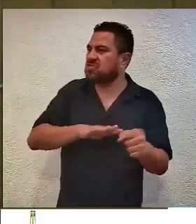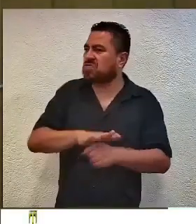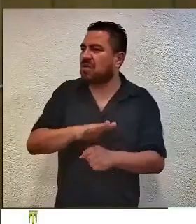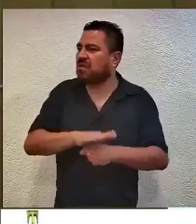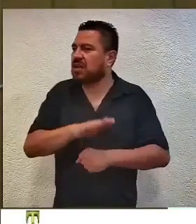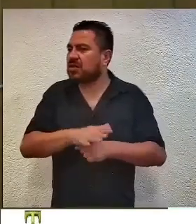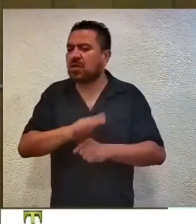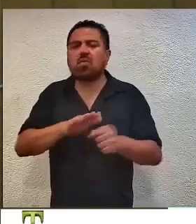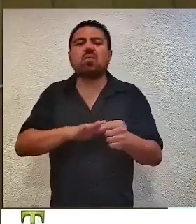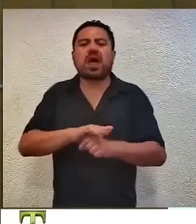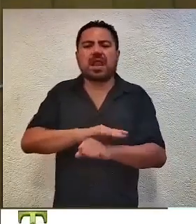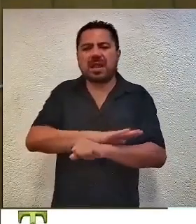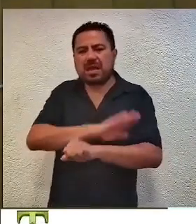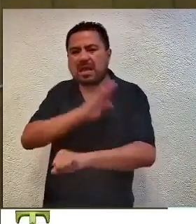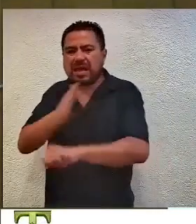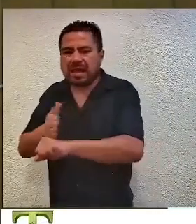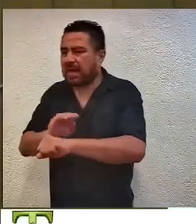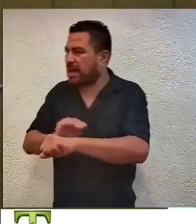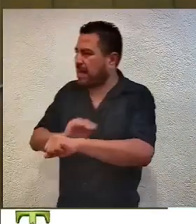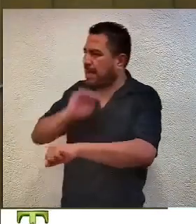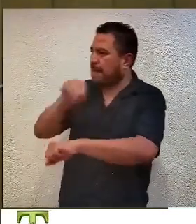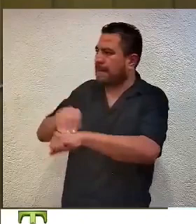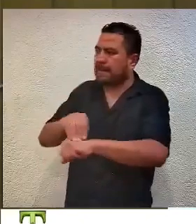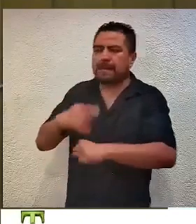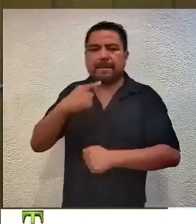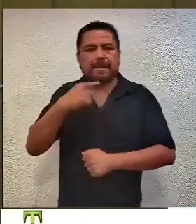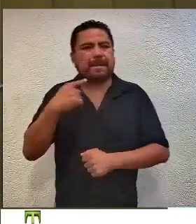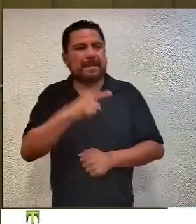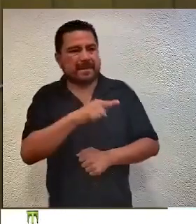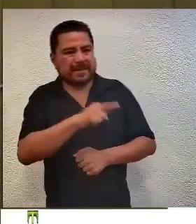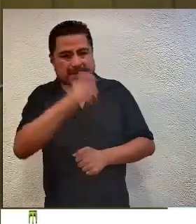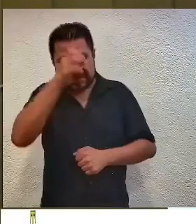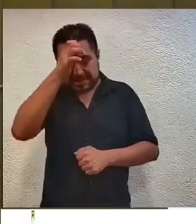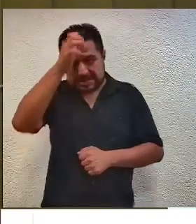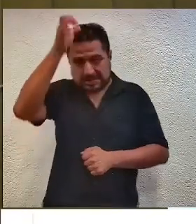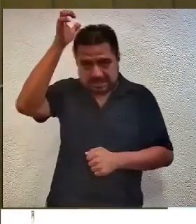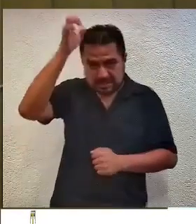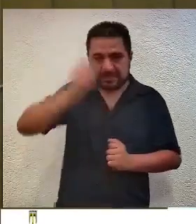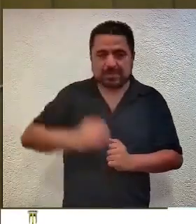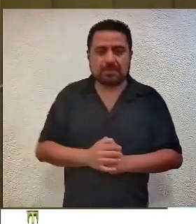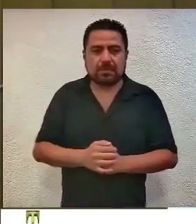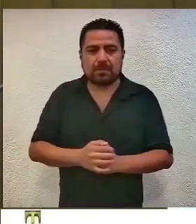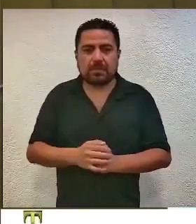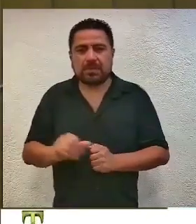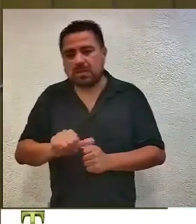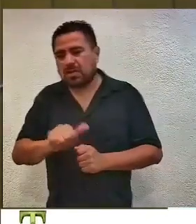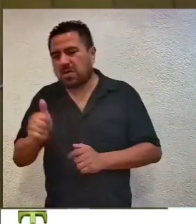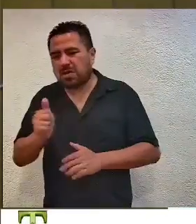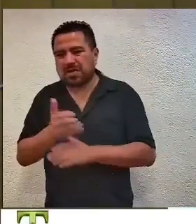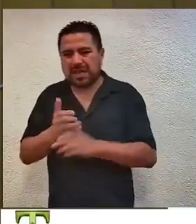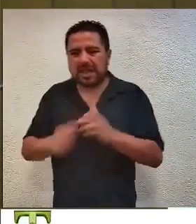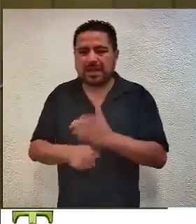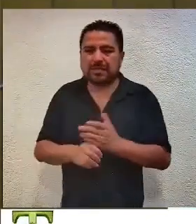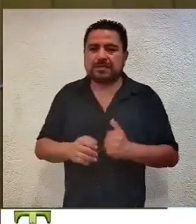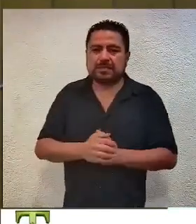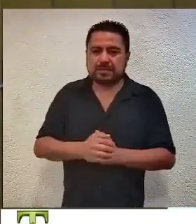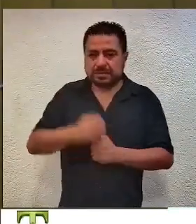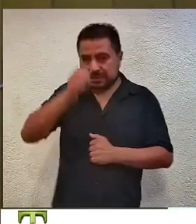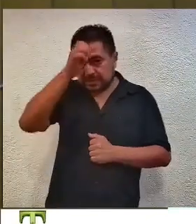la sanción que se le impuso al denunciado. Por la otra parte, el actor